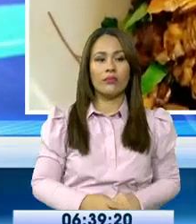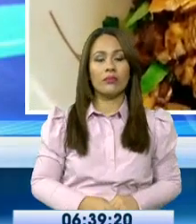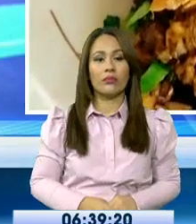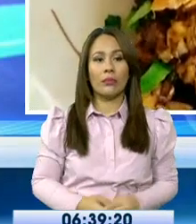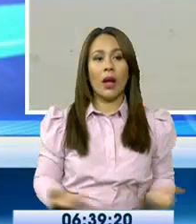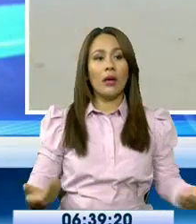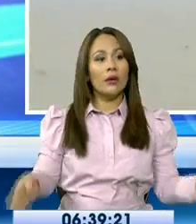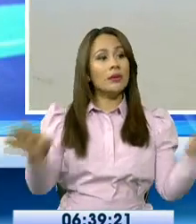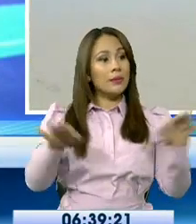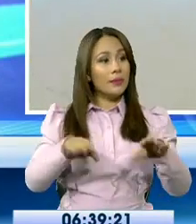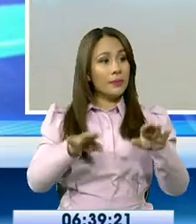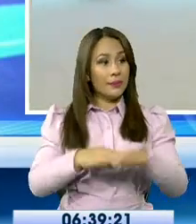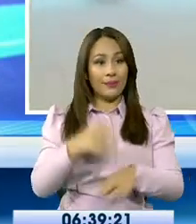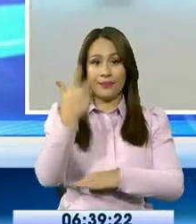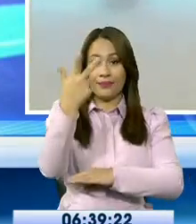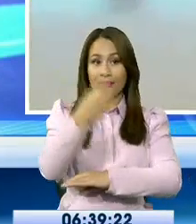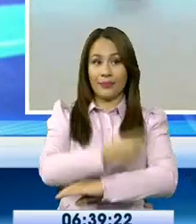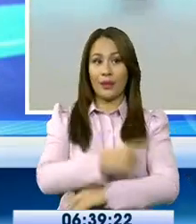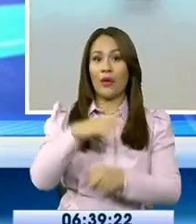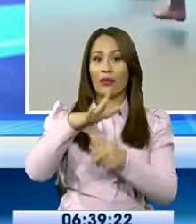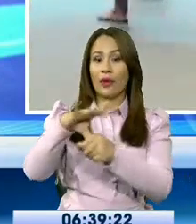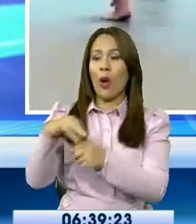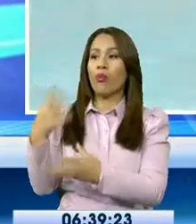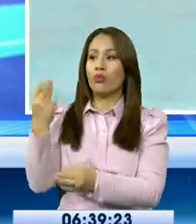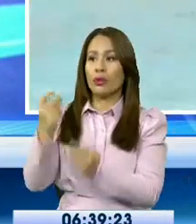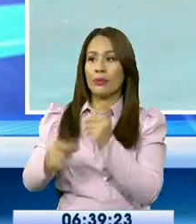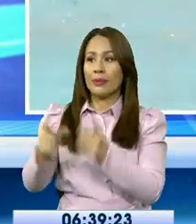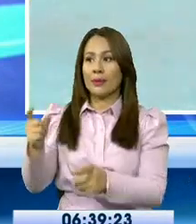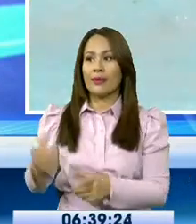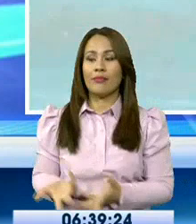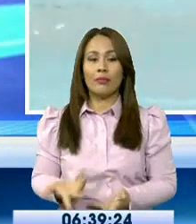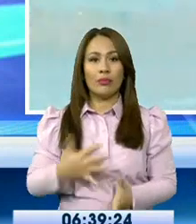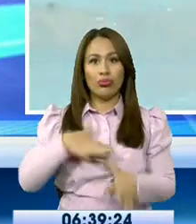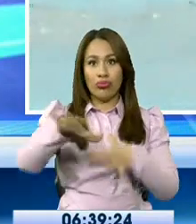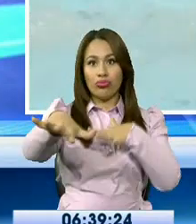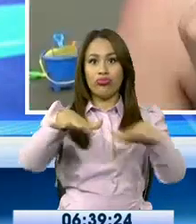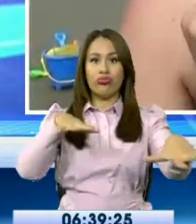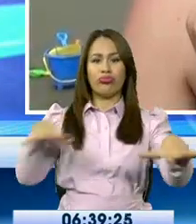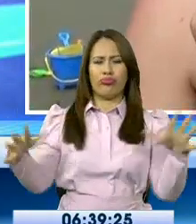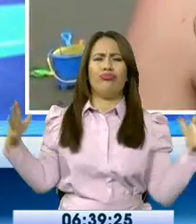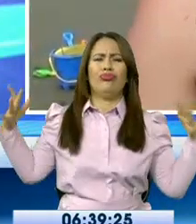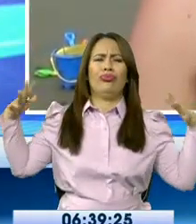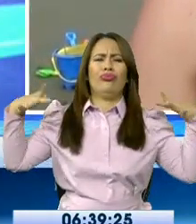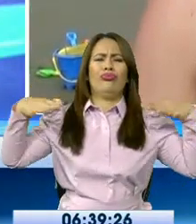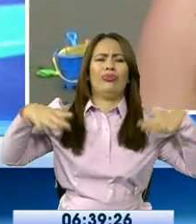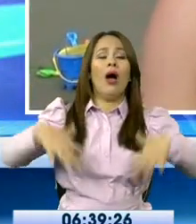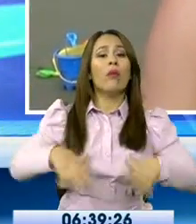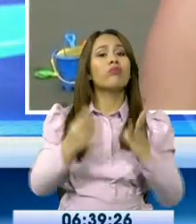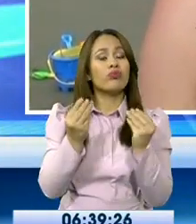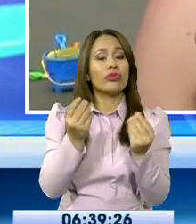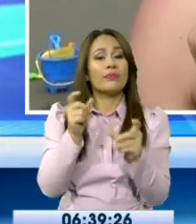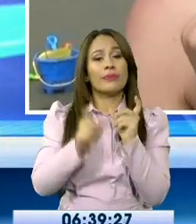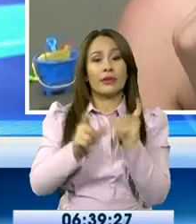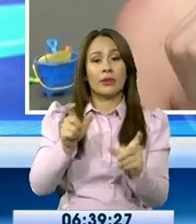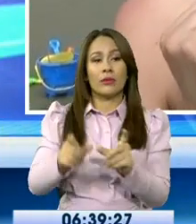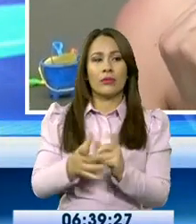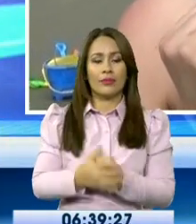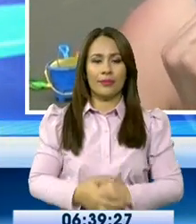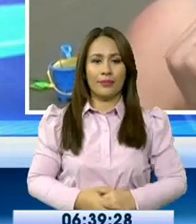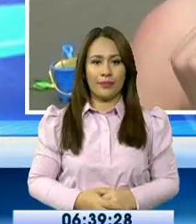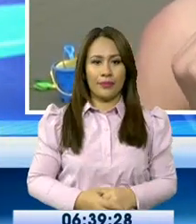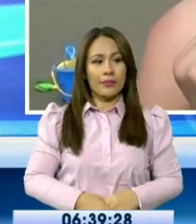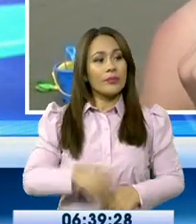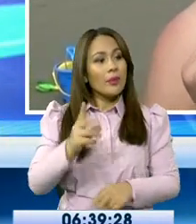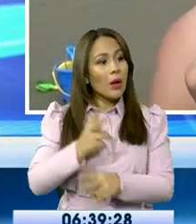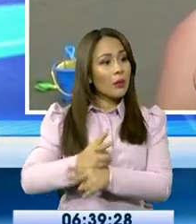mar, Hugo. No solamente son el mar. Tres días de feriado, la gente tiende a disiparse, a distenderse. Ah, exacto. Muy, muy, muy en cuenta